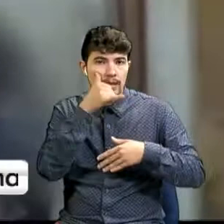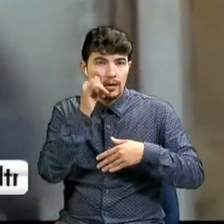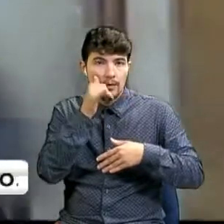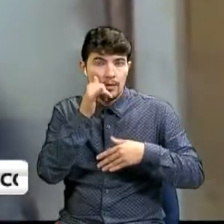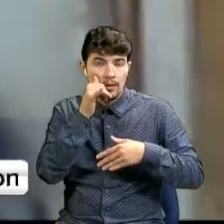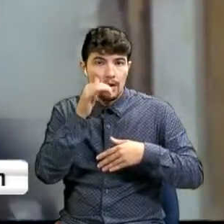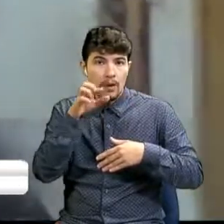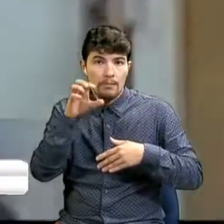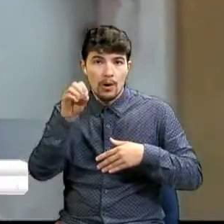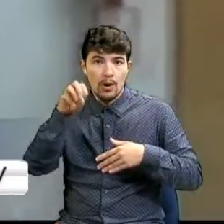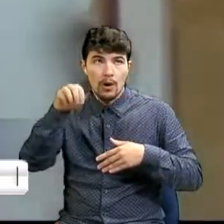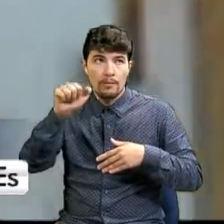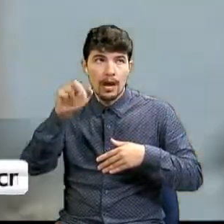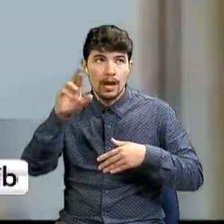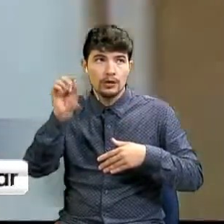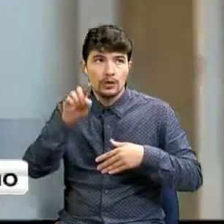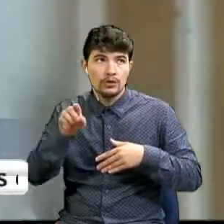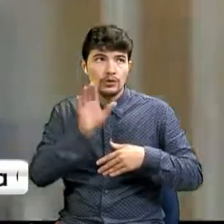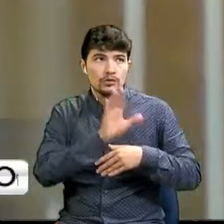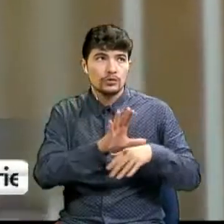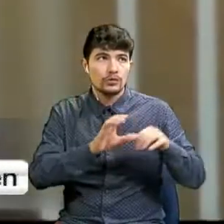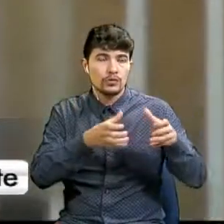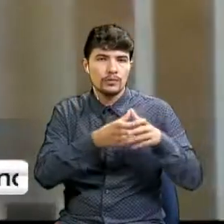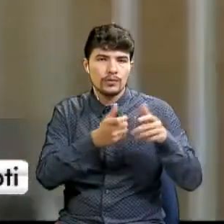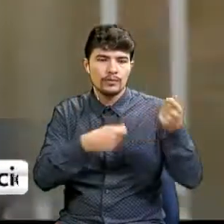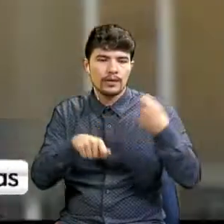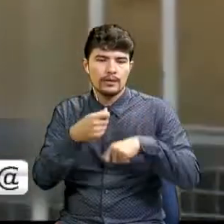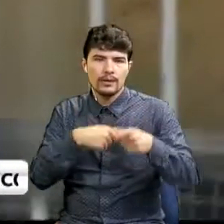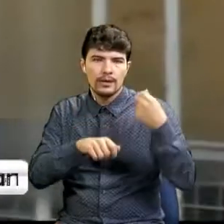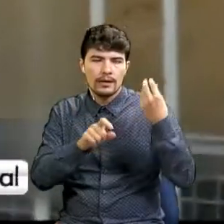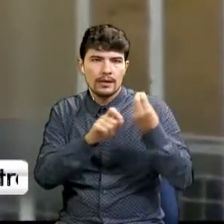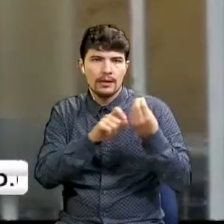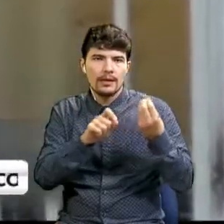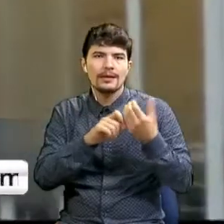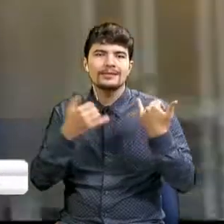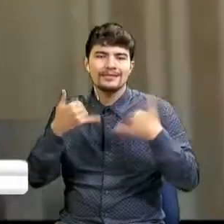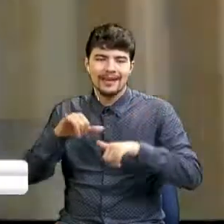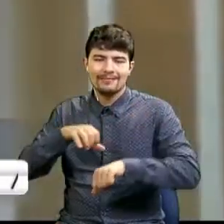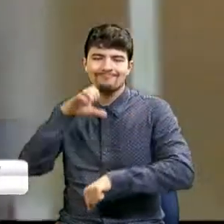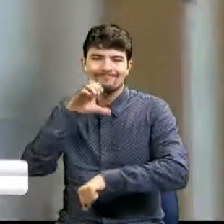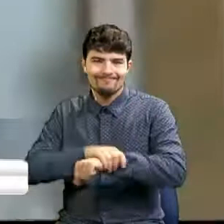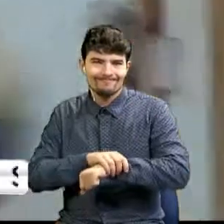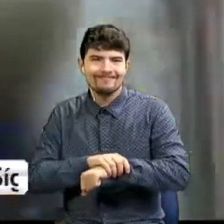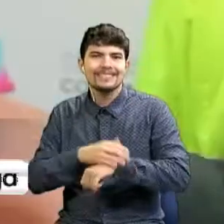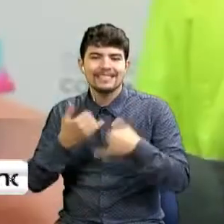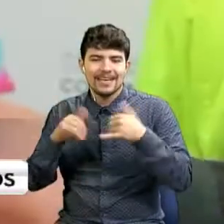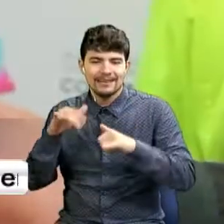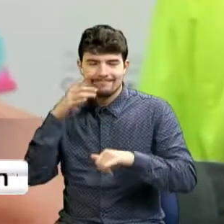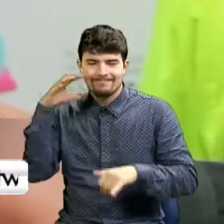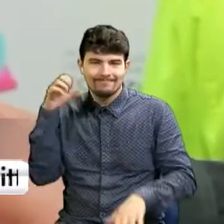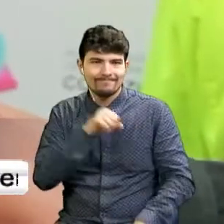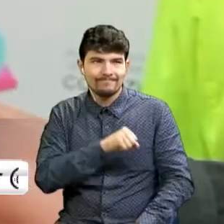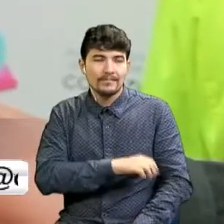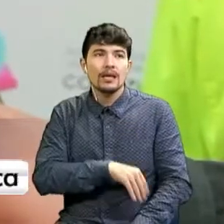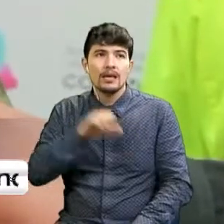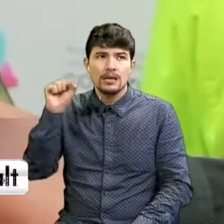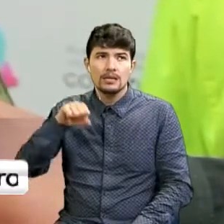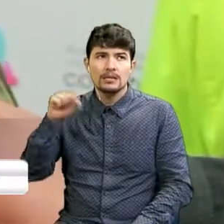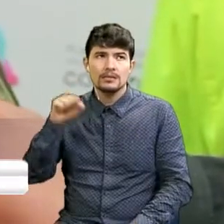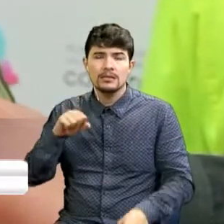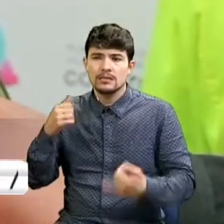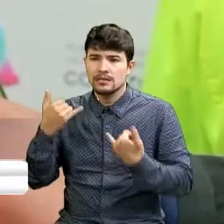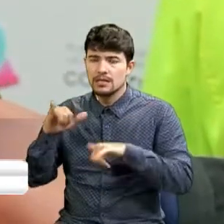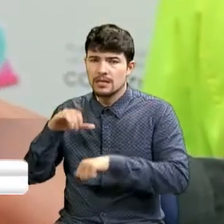Pomarrosos, banda dedicada al microtráfico en el área metropolitana, cayó en poder de las autoridades. Se